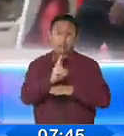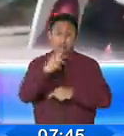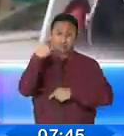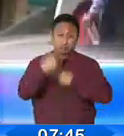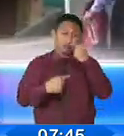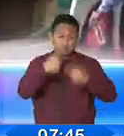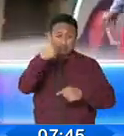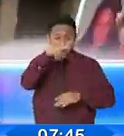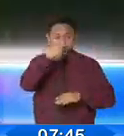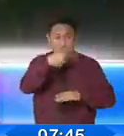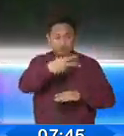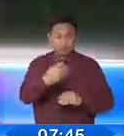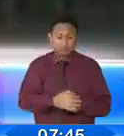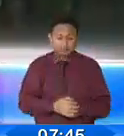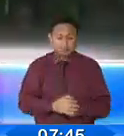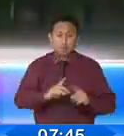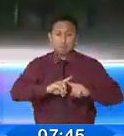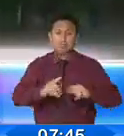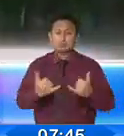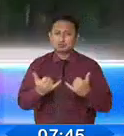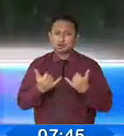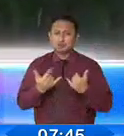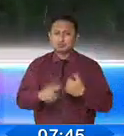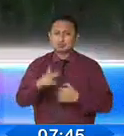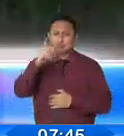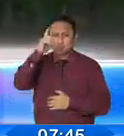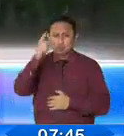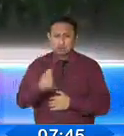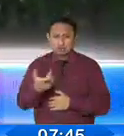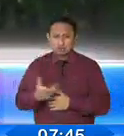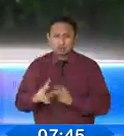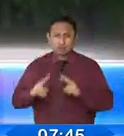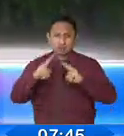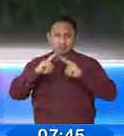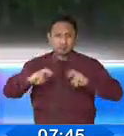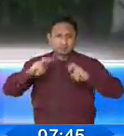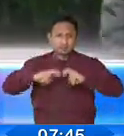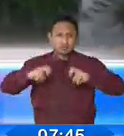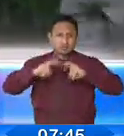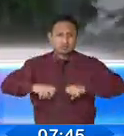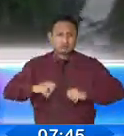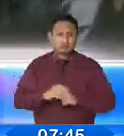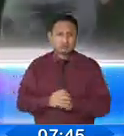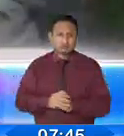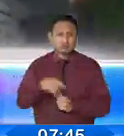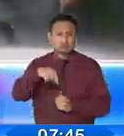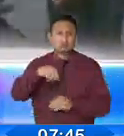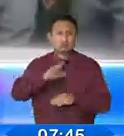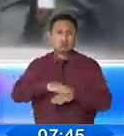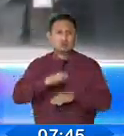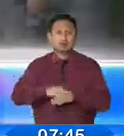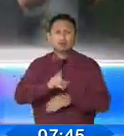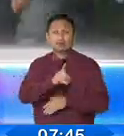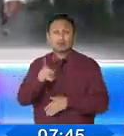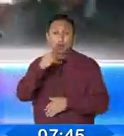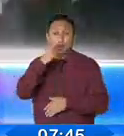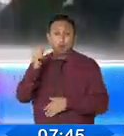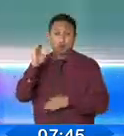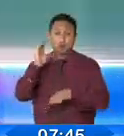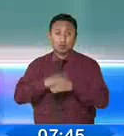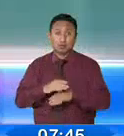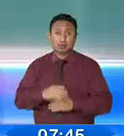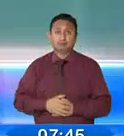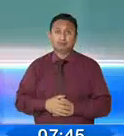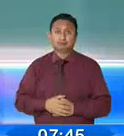Sin embargo, actualmente la fiscalía lleva adelante una investigación por presunto femicidio. Que